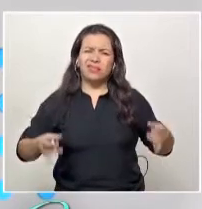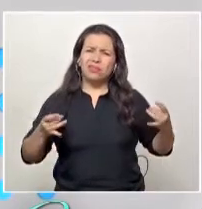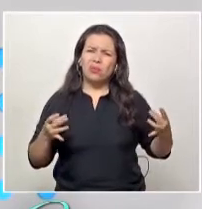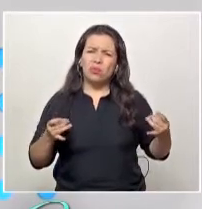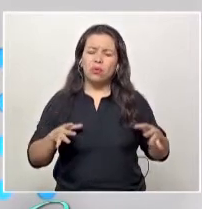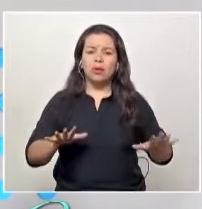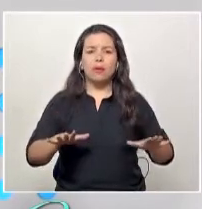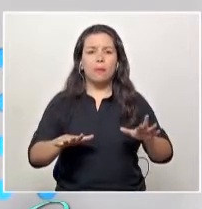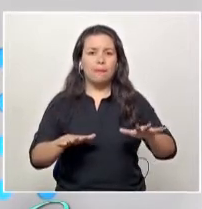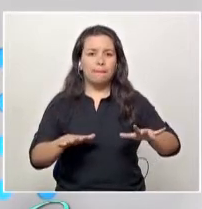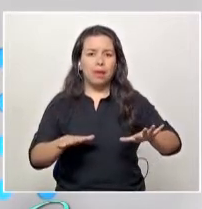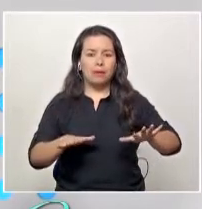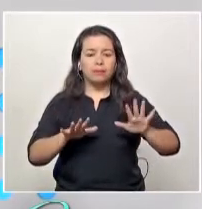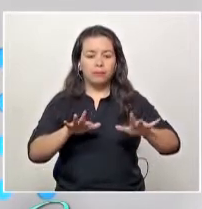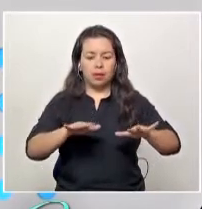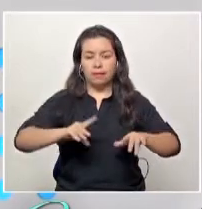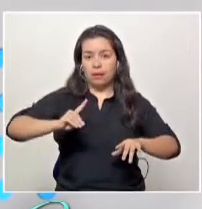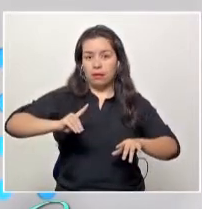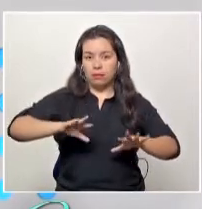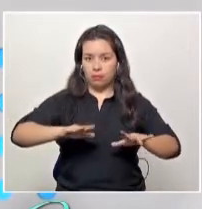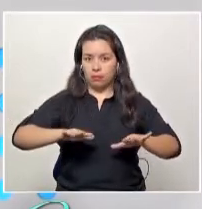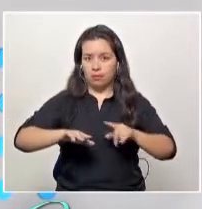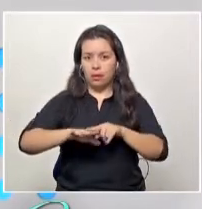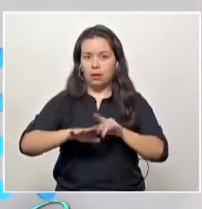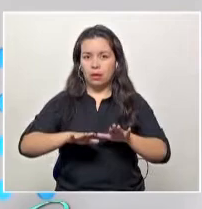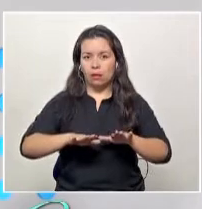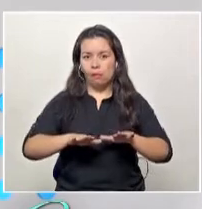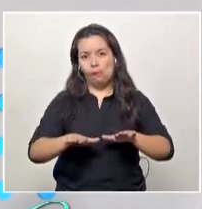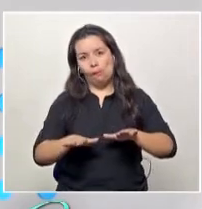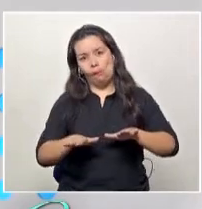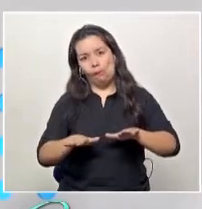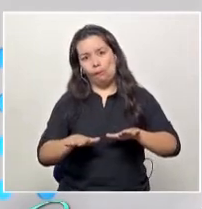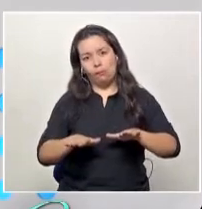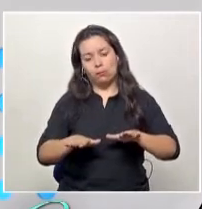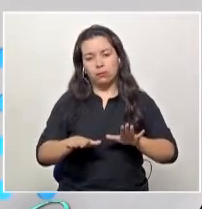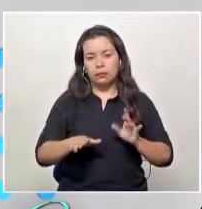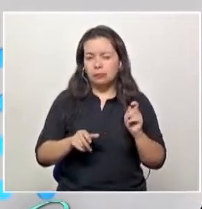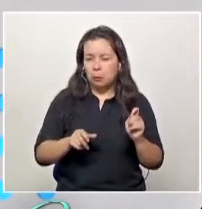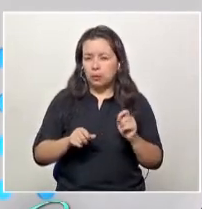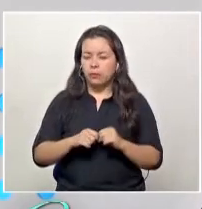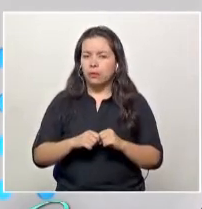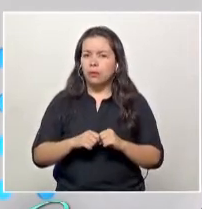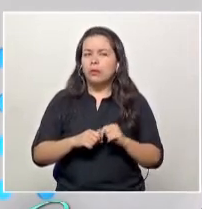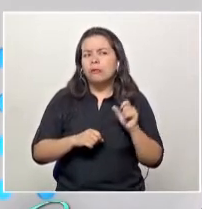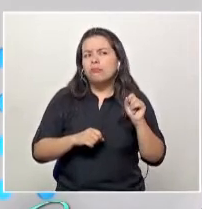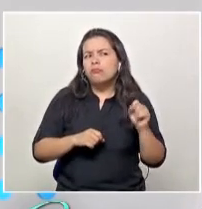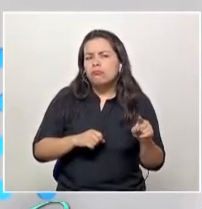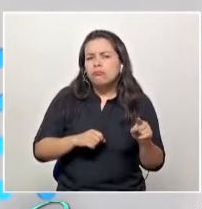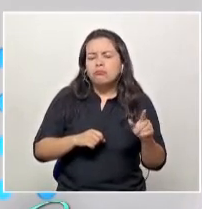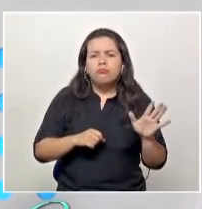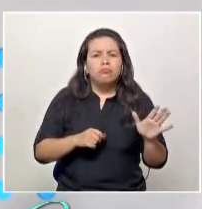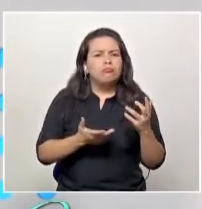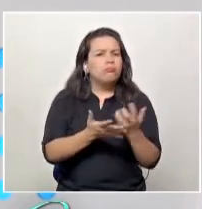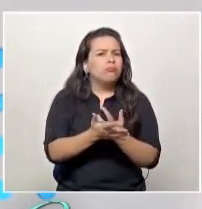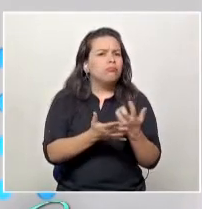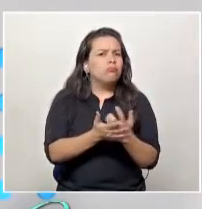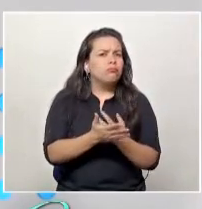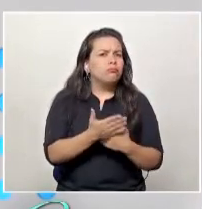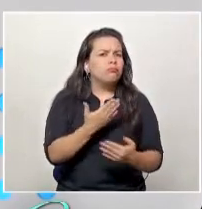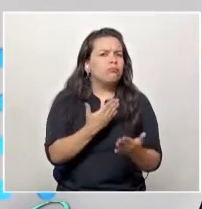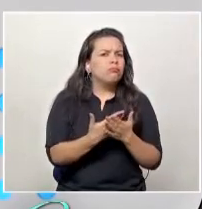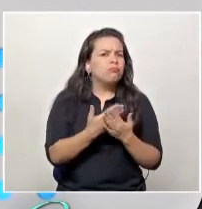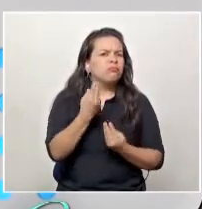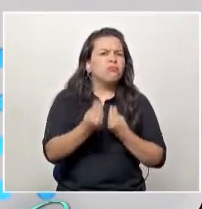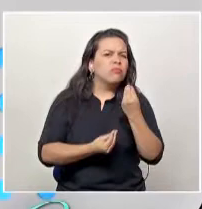pie, el derecho, y ese pie lo tiene un poquito torcido. Doctor, le agradezco, me dé un consejo que debo